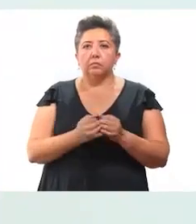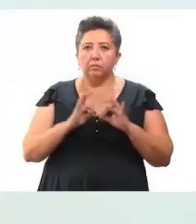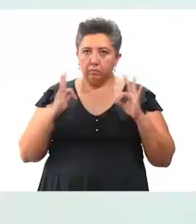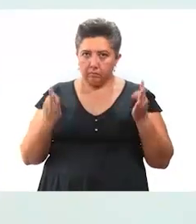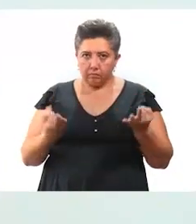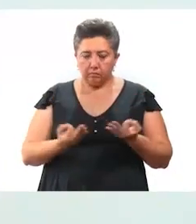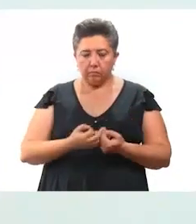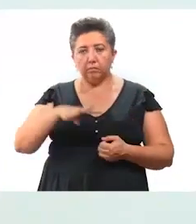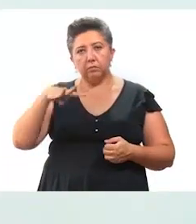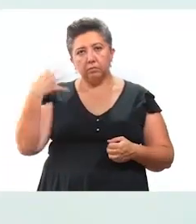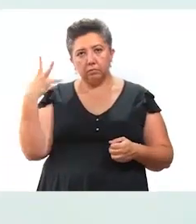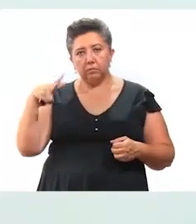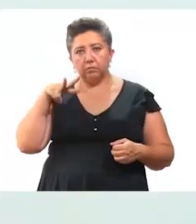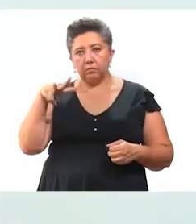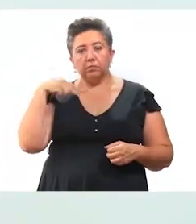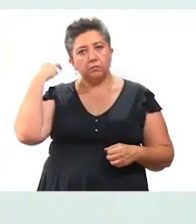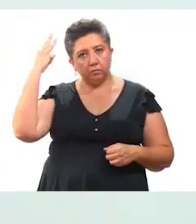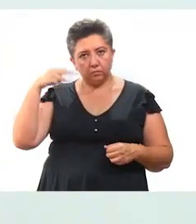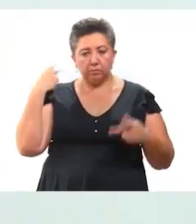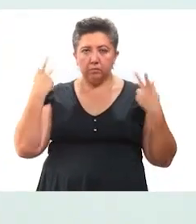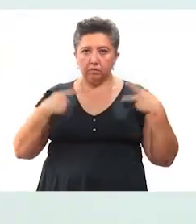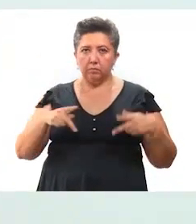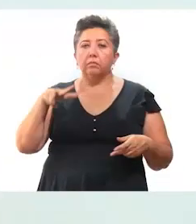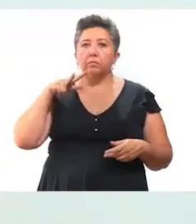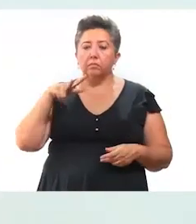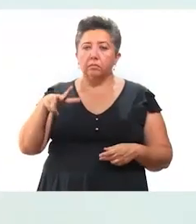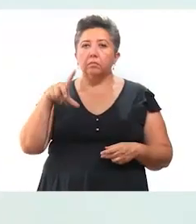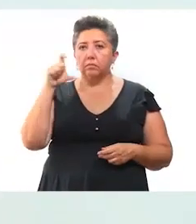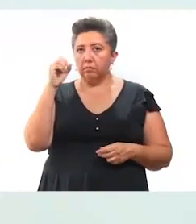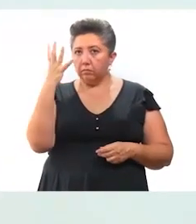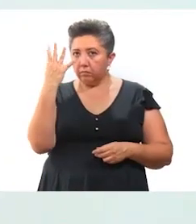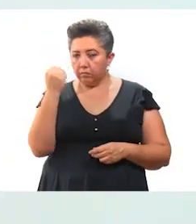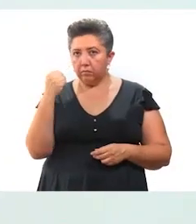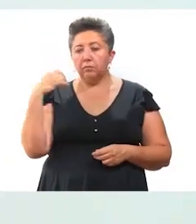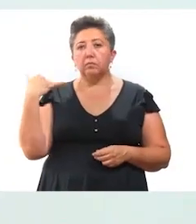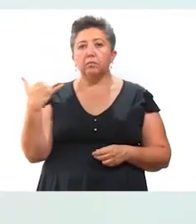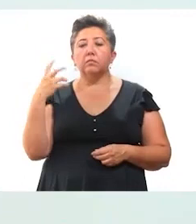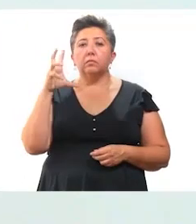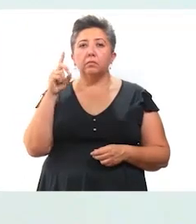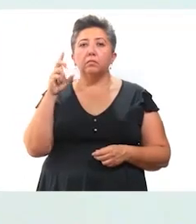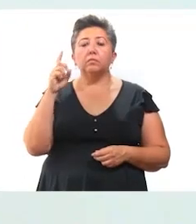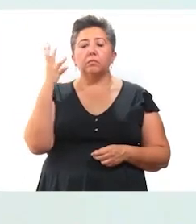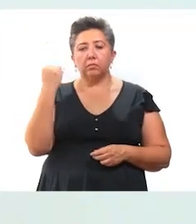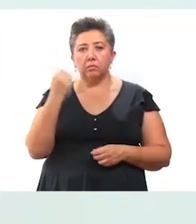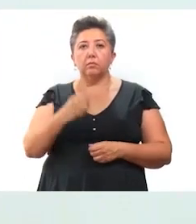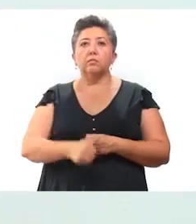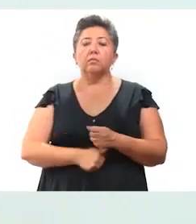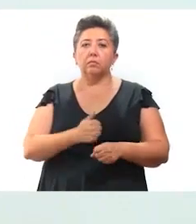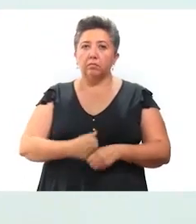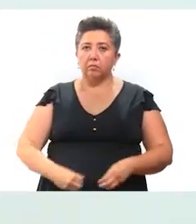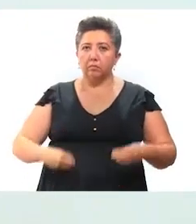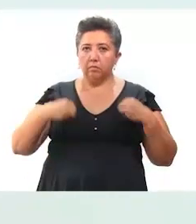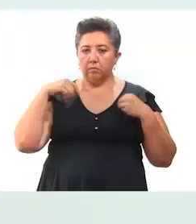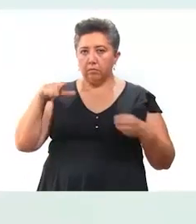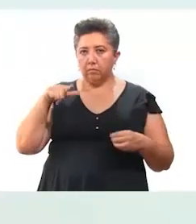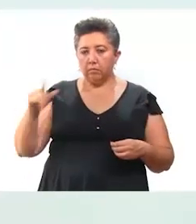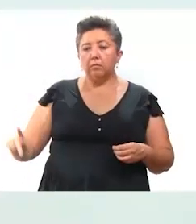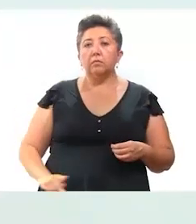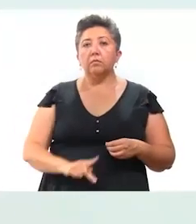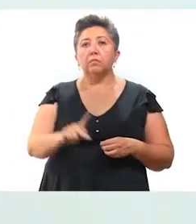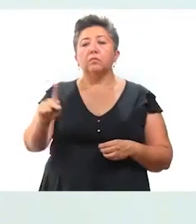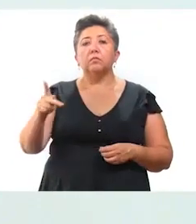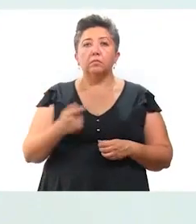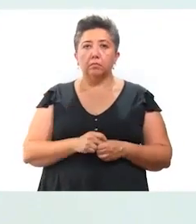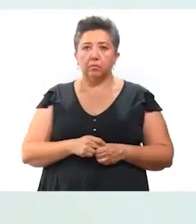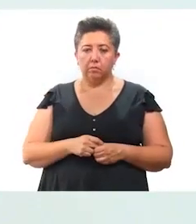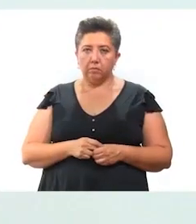forma, del 14 al 18 de marzo, personas de 18 a 29 y 30 a 39 años de edad que viven en 17 municipios